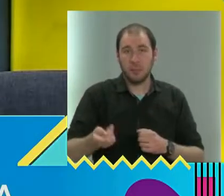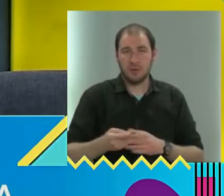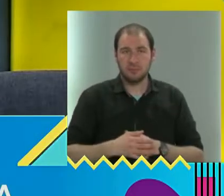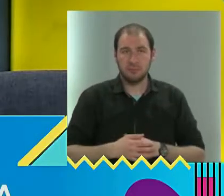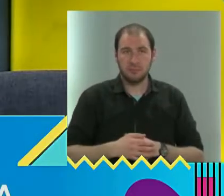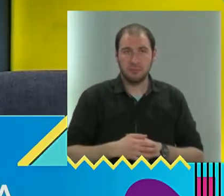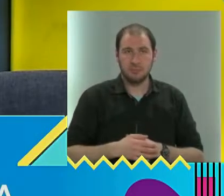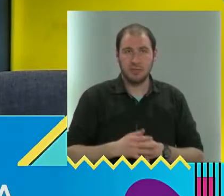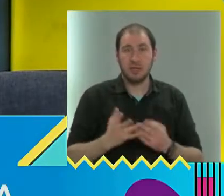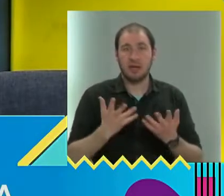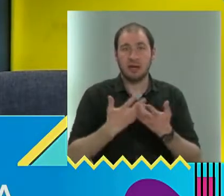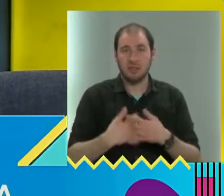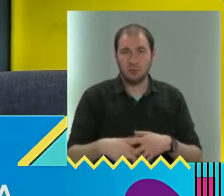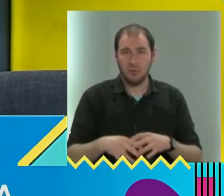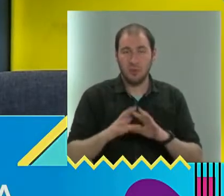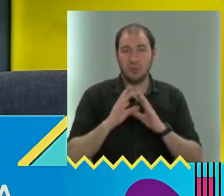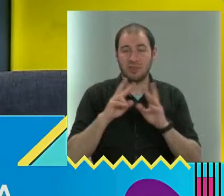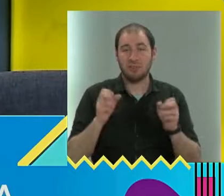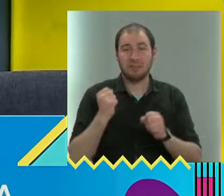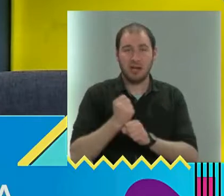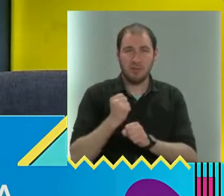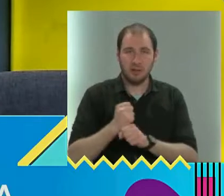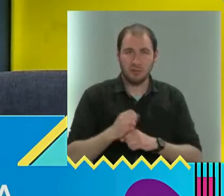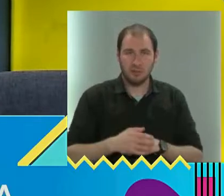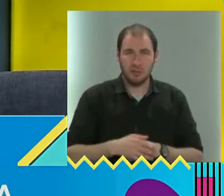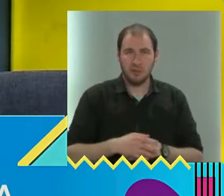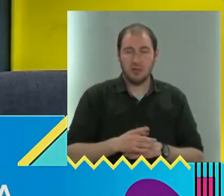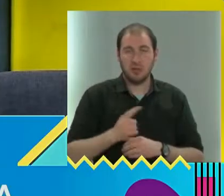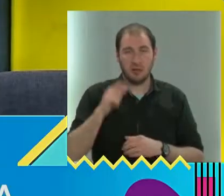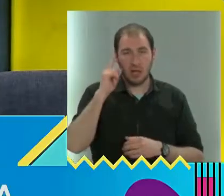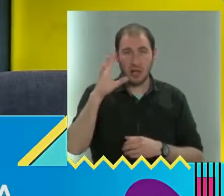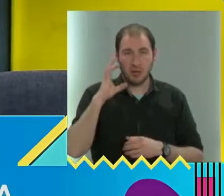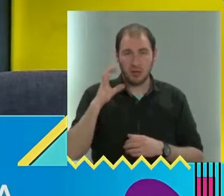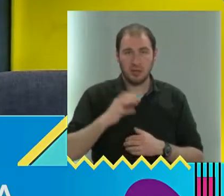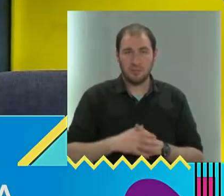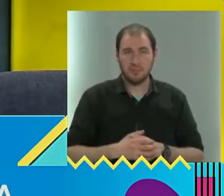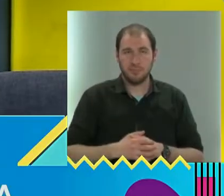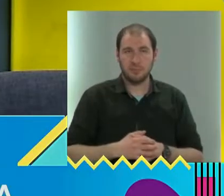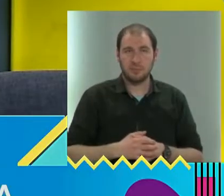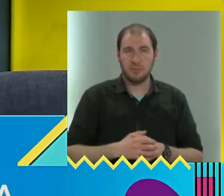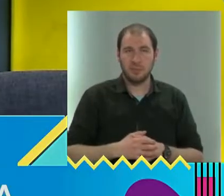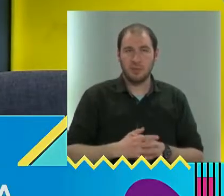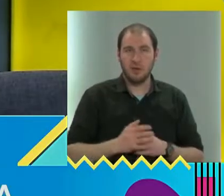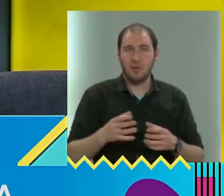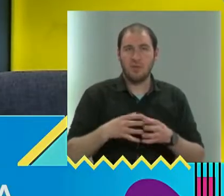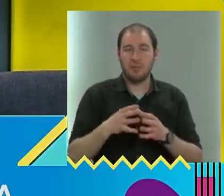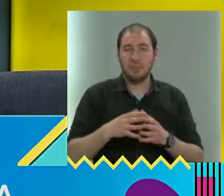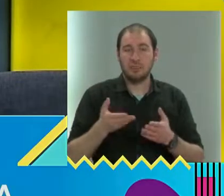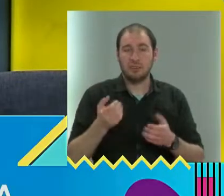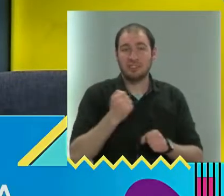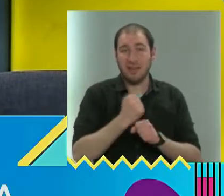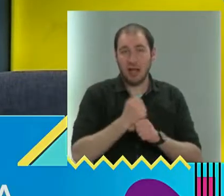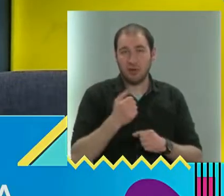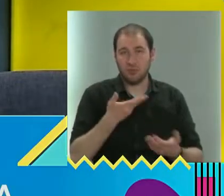de vinculación con el mundo laboral, sí, no podemos dejar de tener en cuenta todo el sistema de centro de